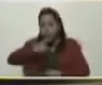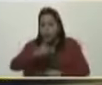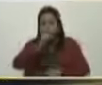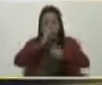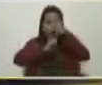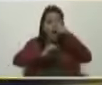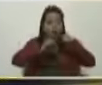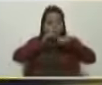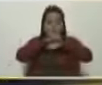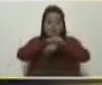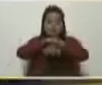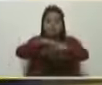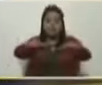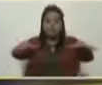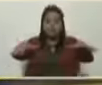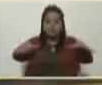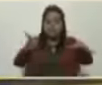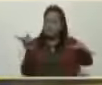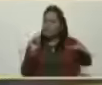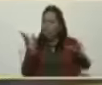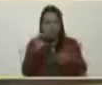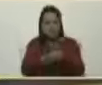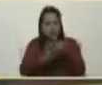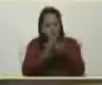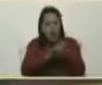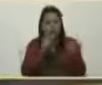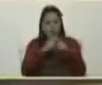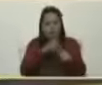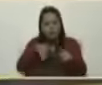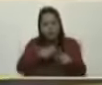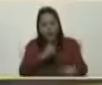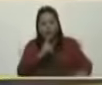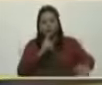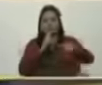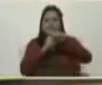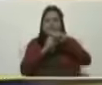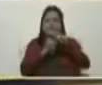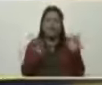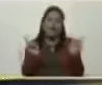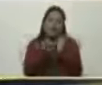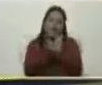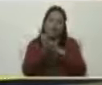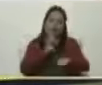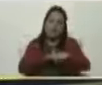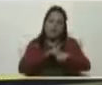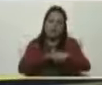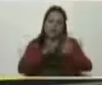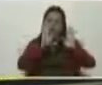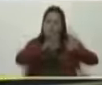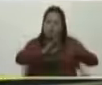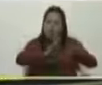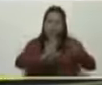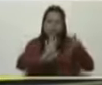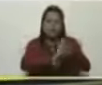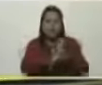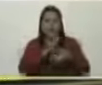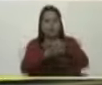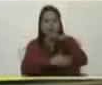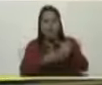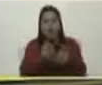agua a, no es la solución, pero logra darle también un paliativo a las diferentes